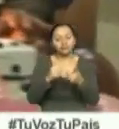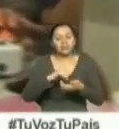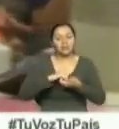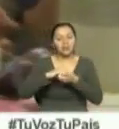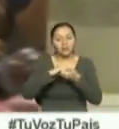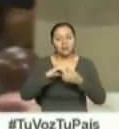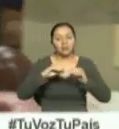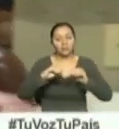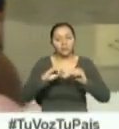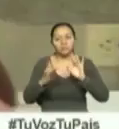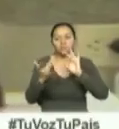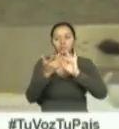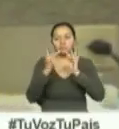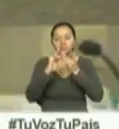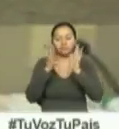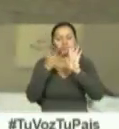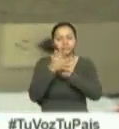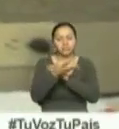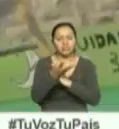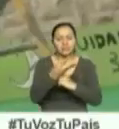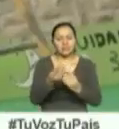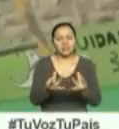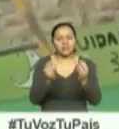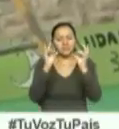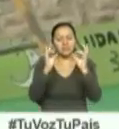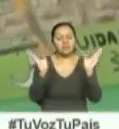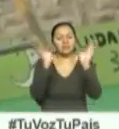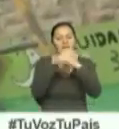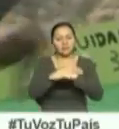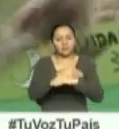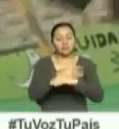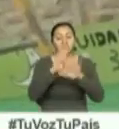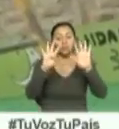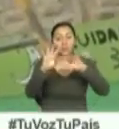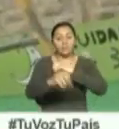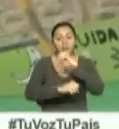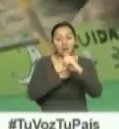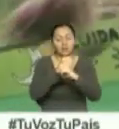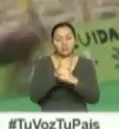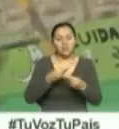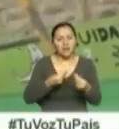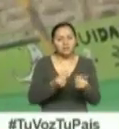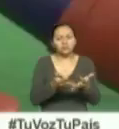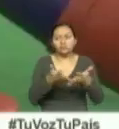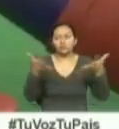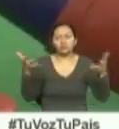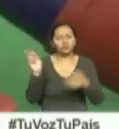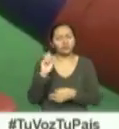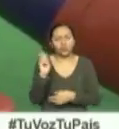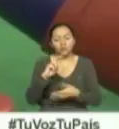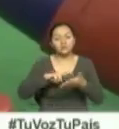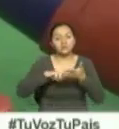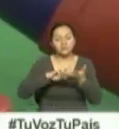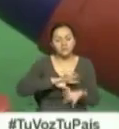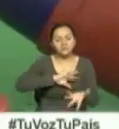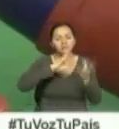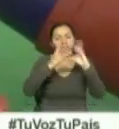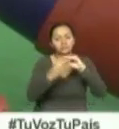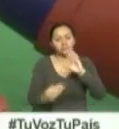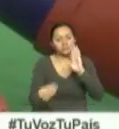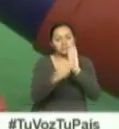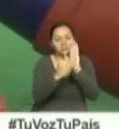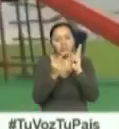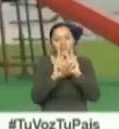justicia, conectividad sin costo y con calidad. Sin duda, en estos 9 años no se ha gastado más, sino que se ha transparentado el